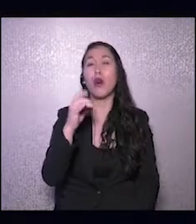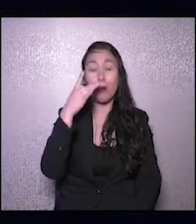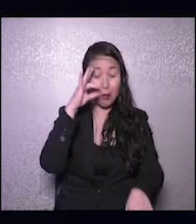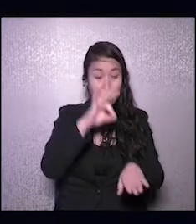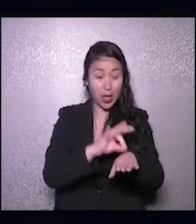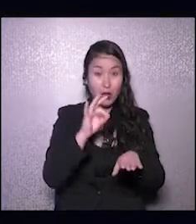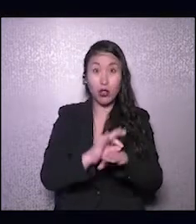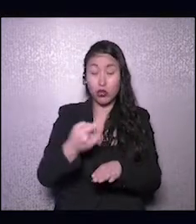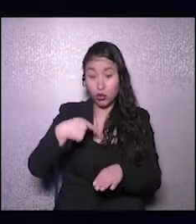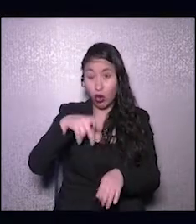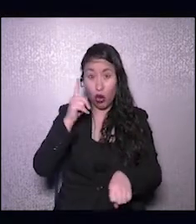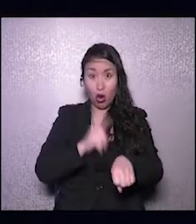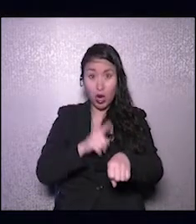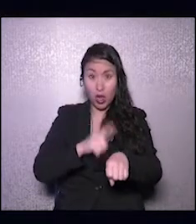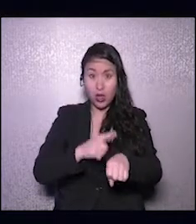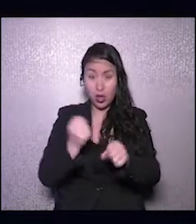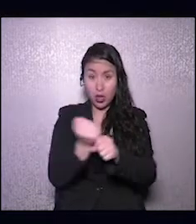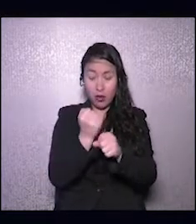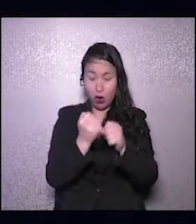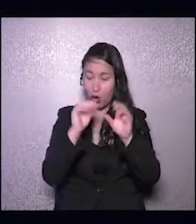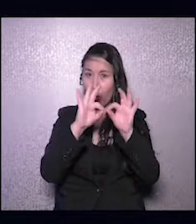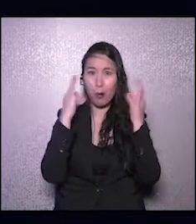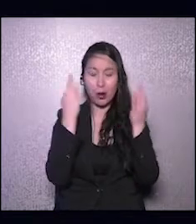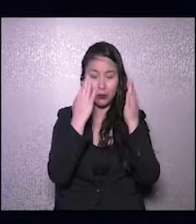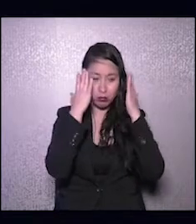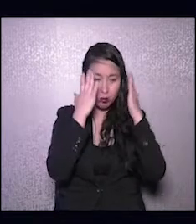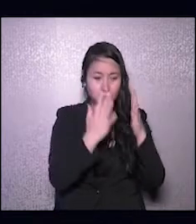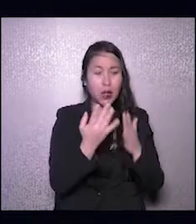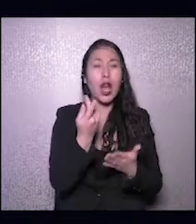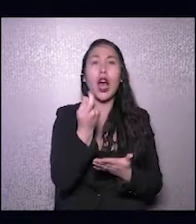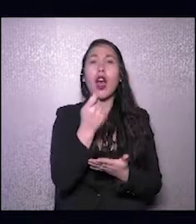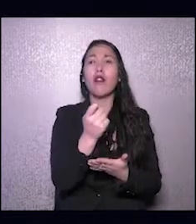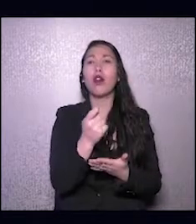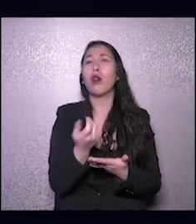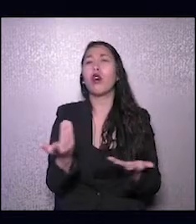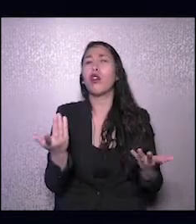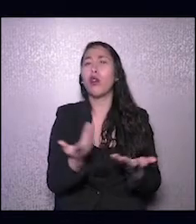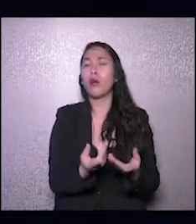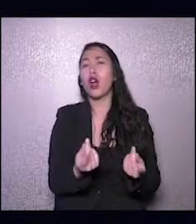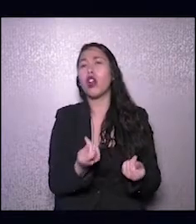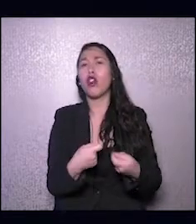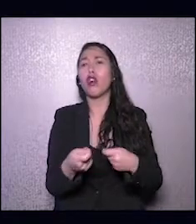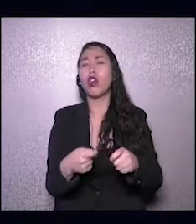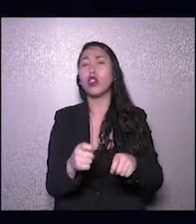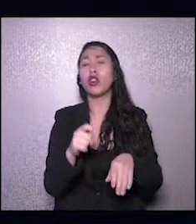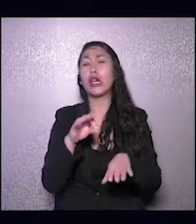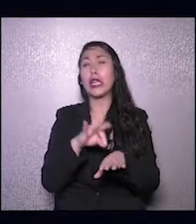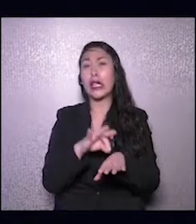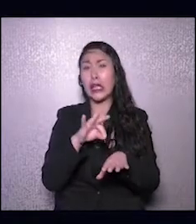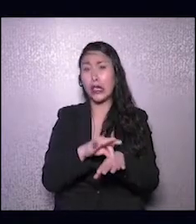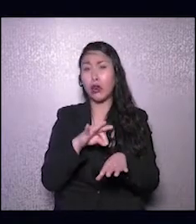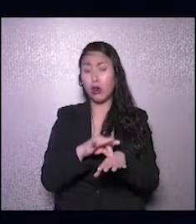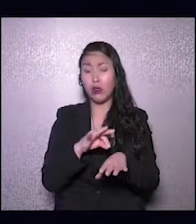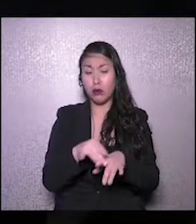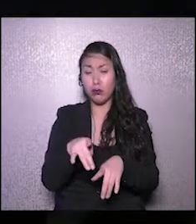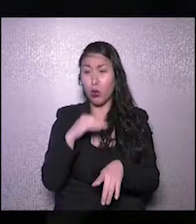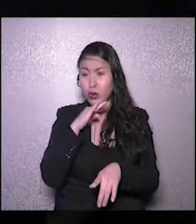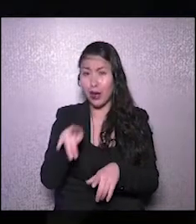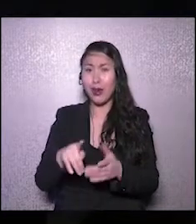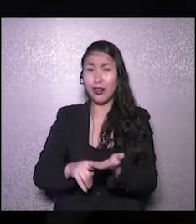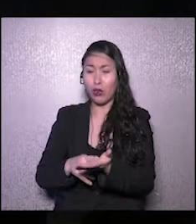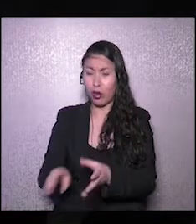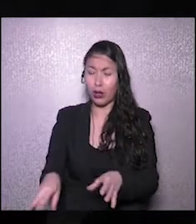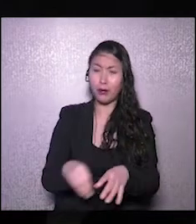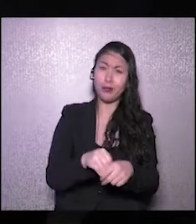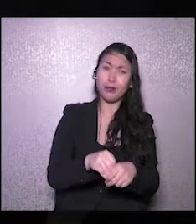completo, a evaluar qué impacto tienen en los outcomes clínicos de nuestros pacientes estas intervenciones. ¿Sí? No podemos